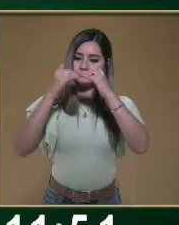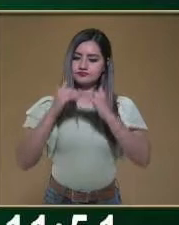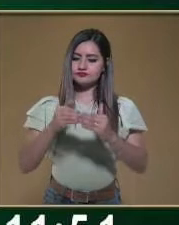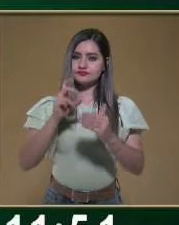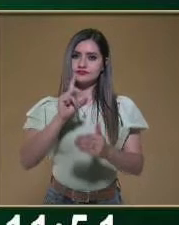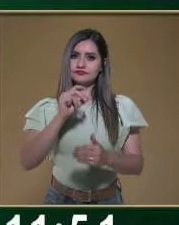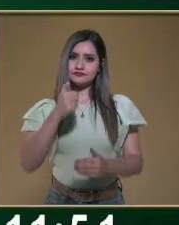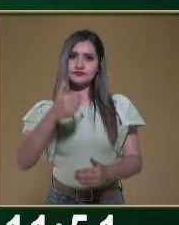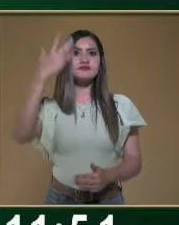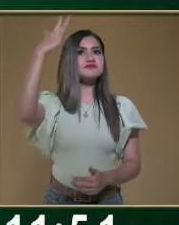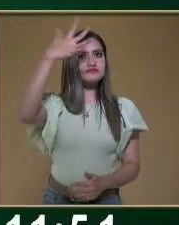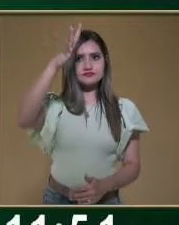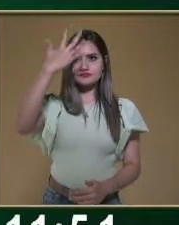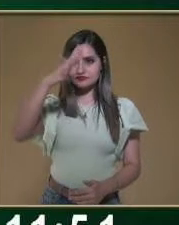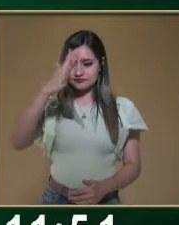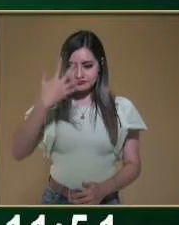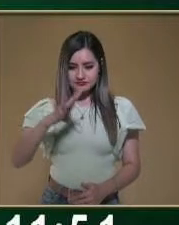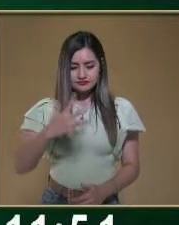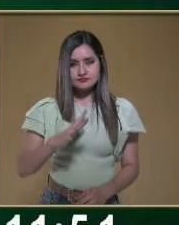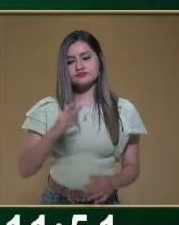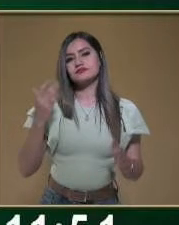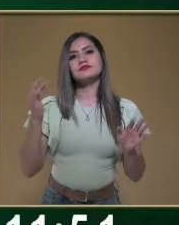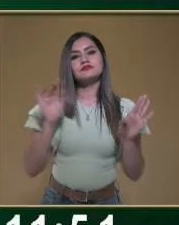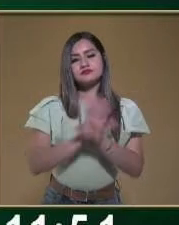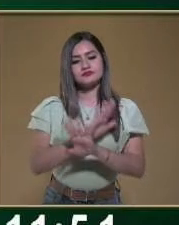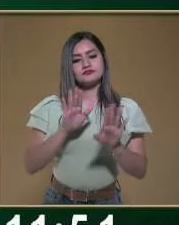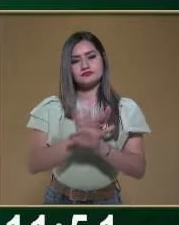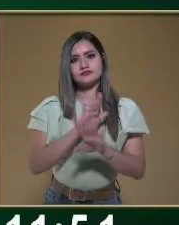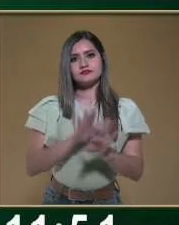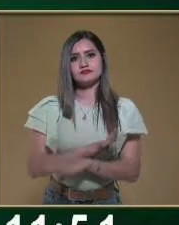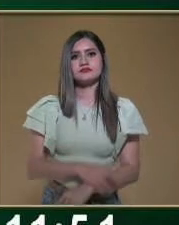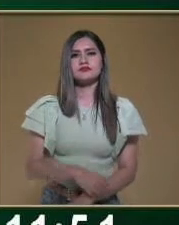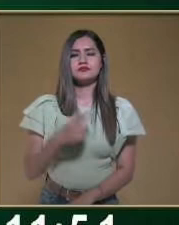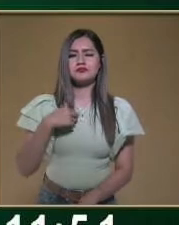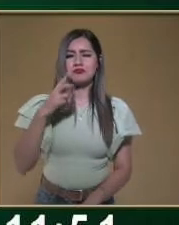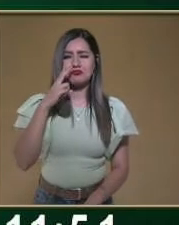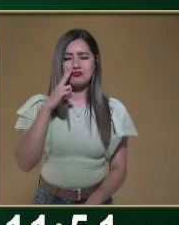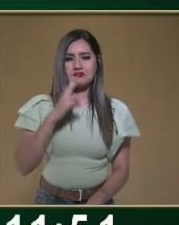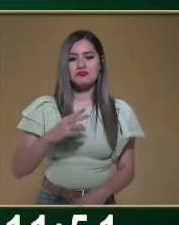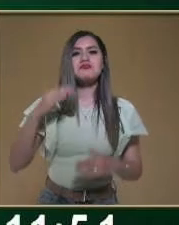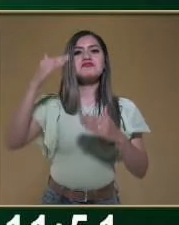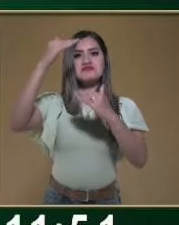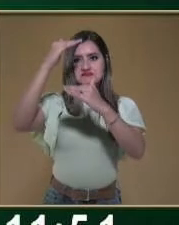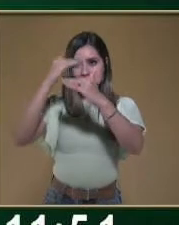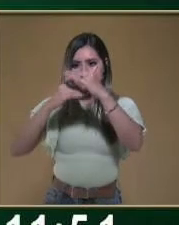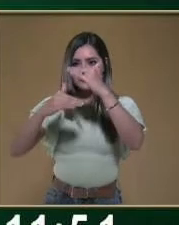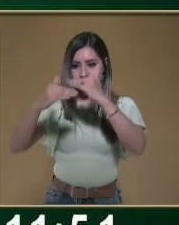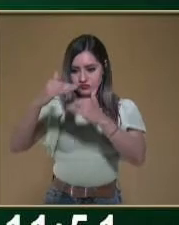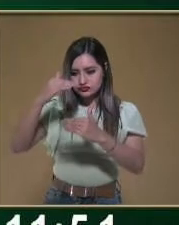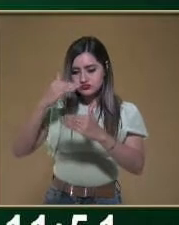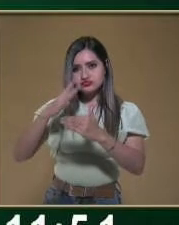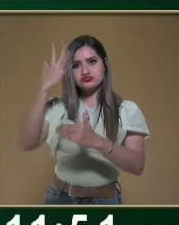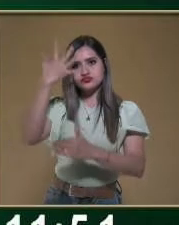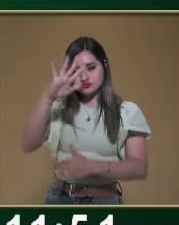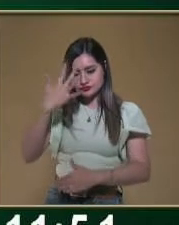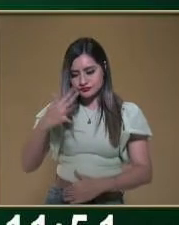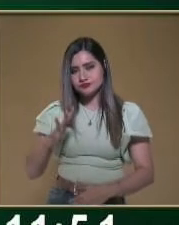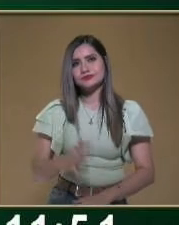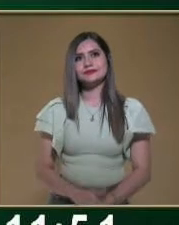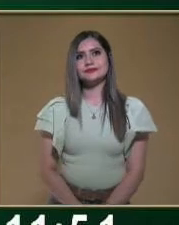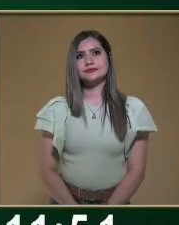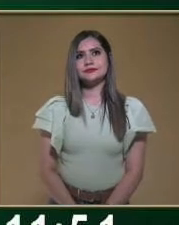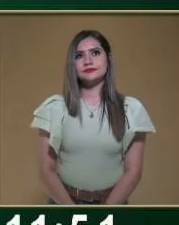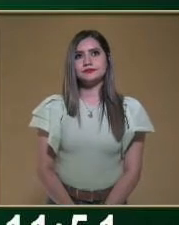de diferencia entre esos dos números. Entonces, yo puedo ver que vamos avanzando de 10 en 10, maestra Ana, en